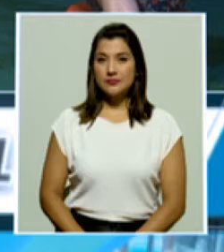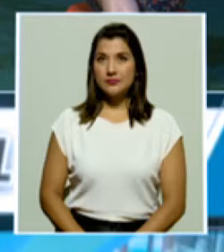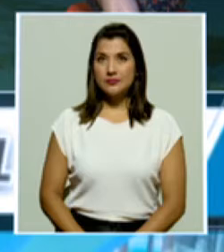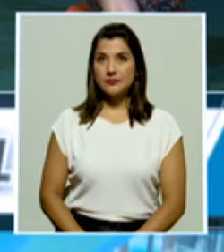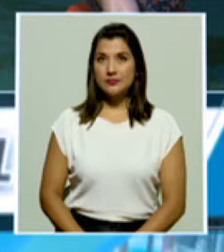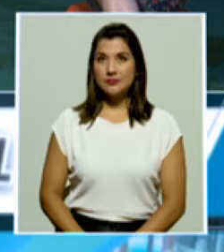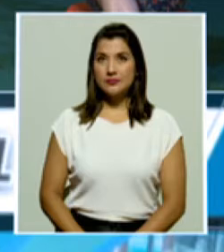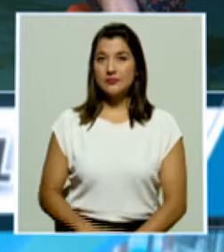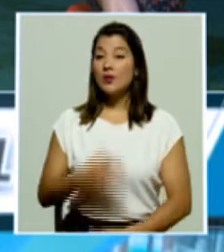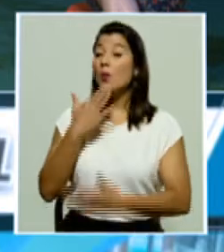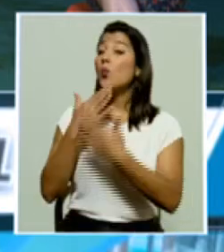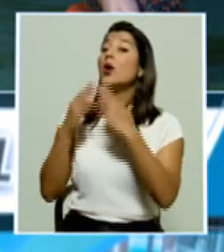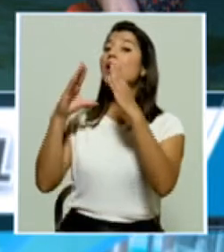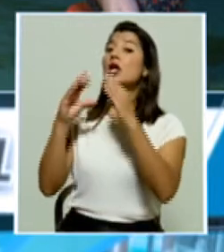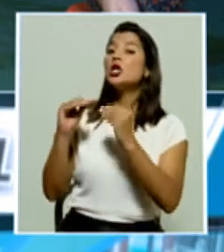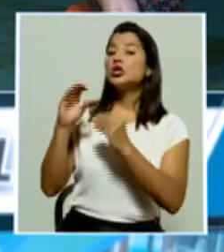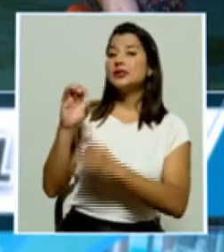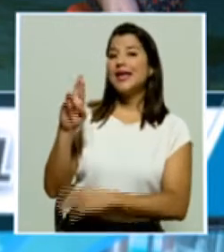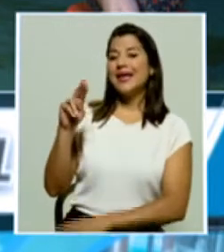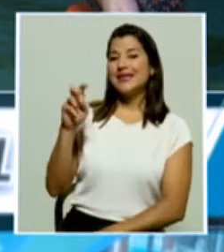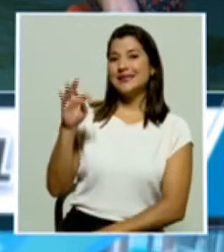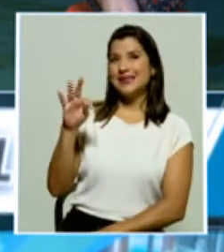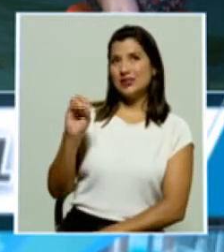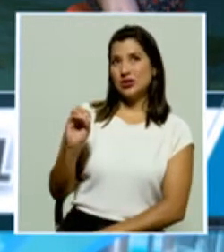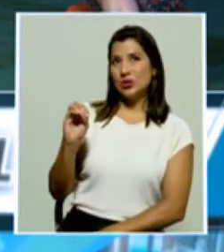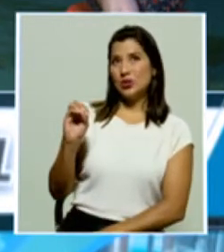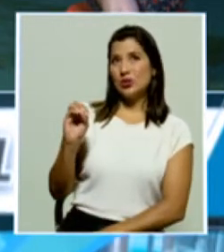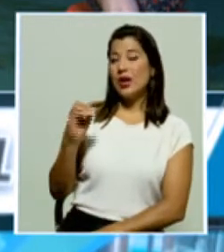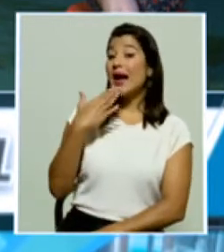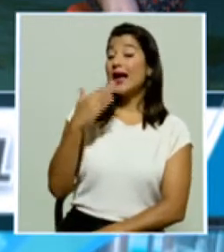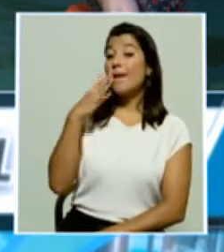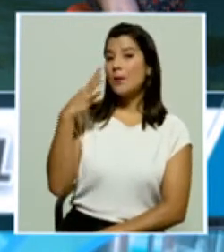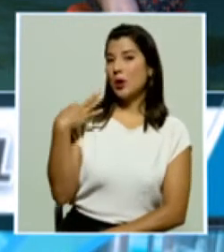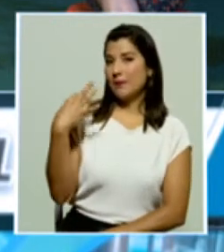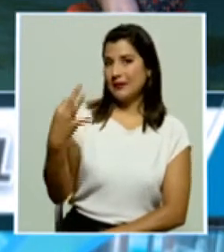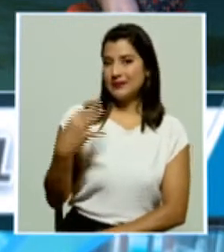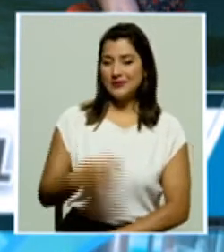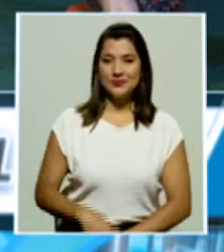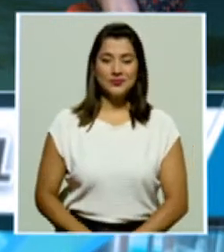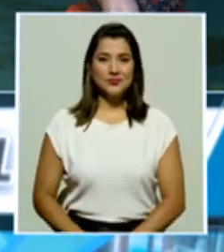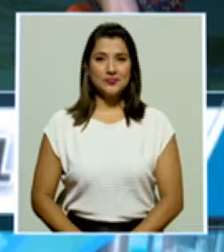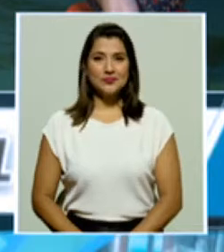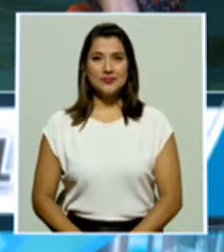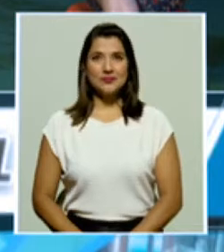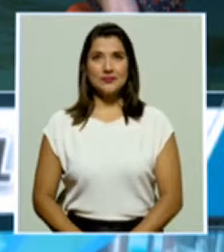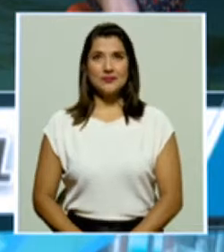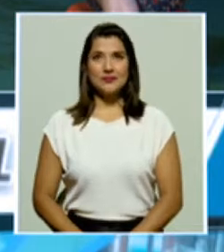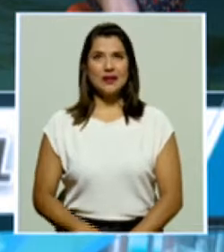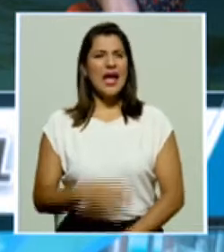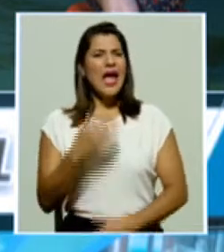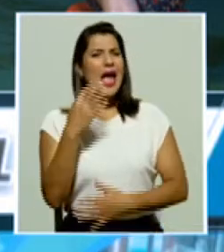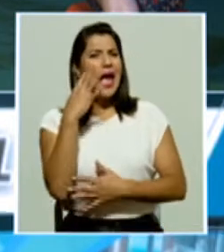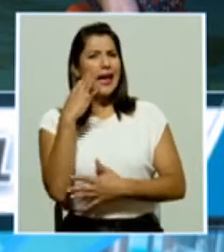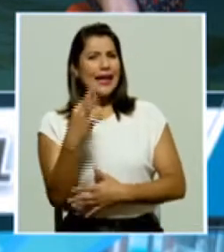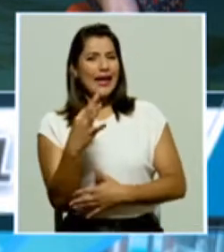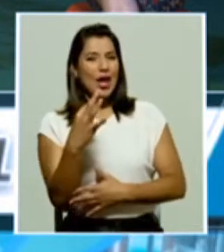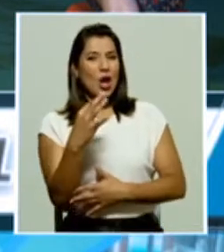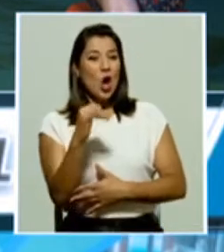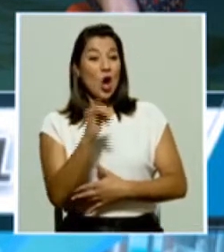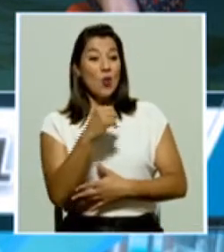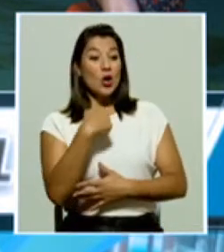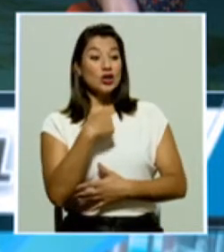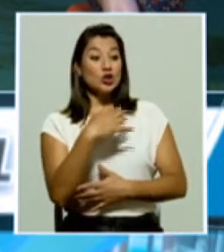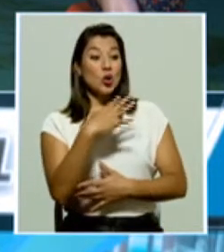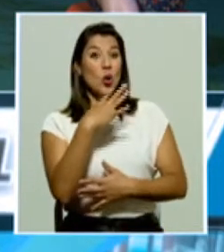Ilka. Buenas noches, don Ernesto. Gracias por la invitación. Creo que tenemos un